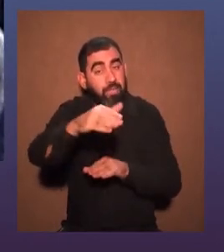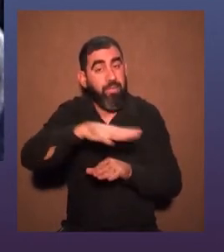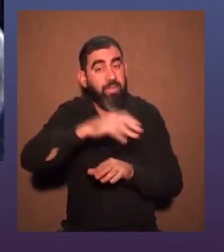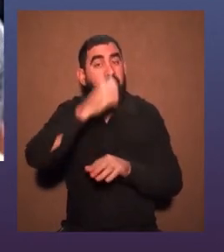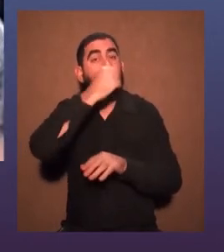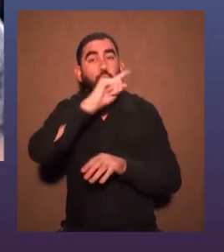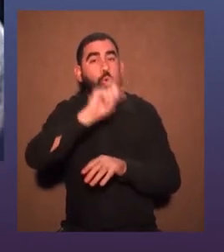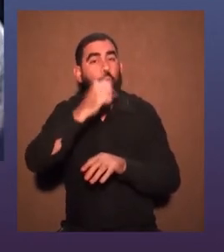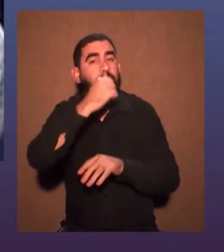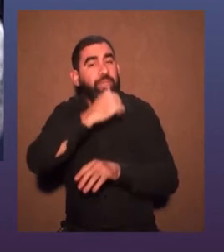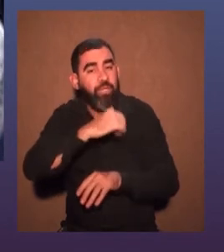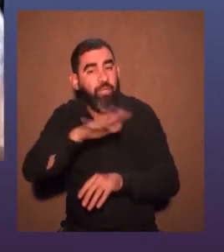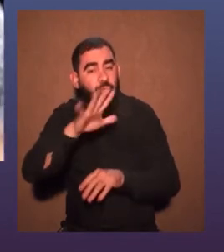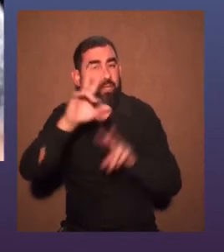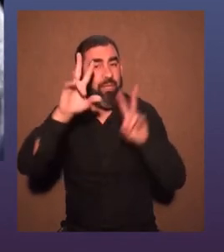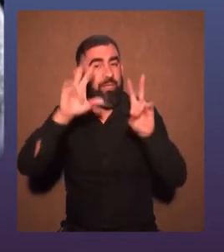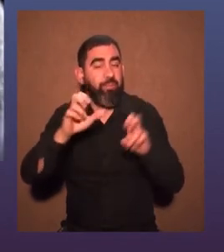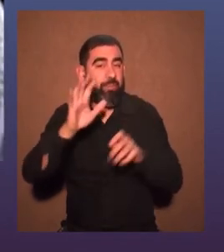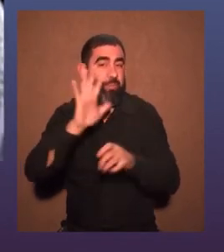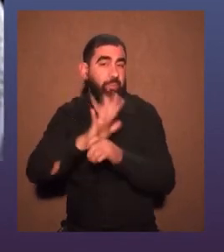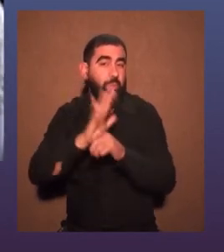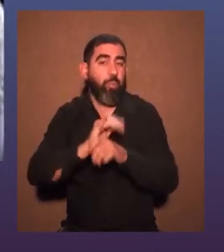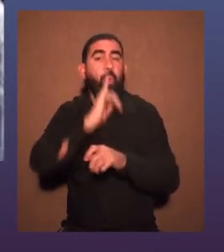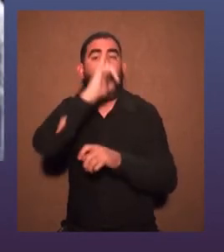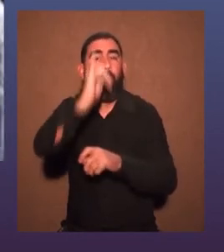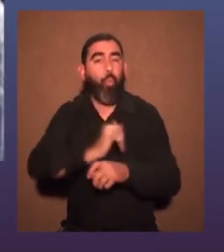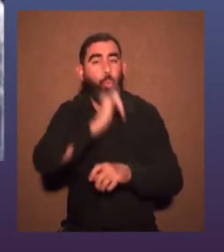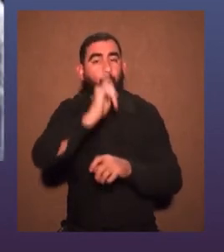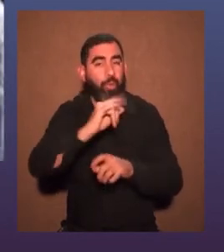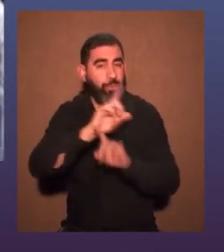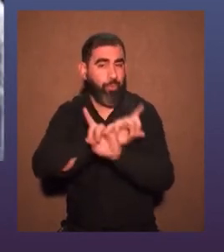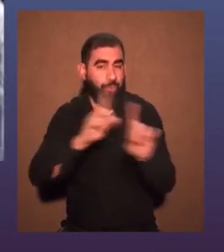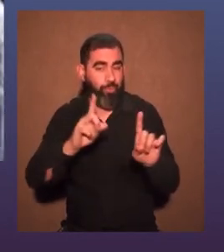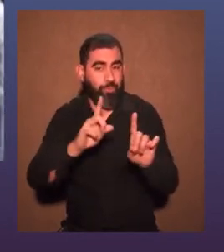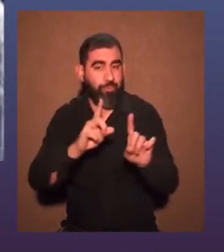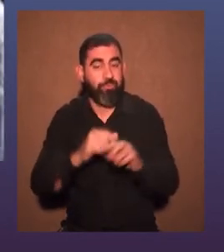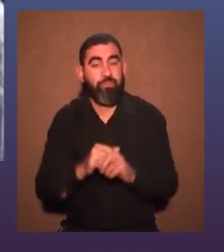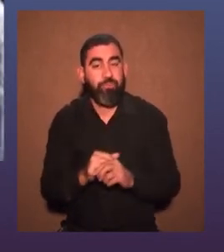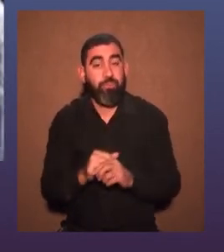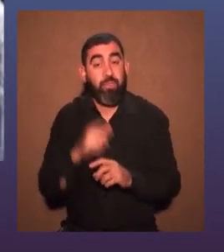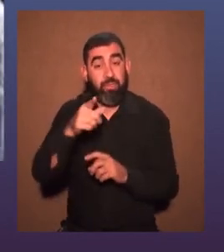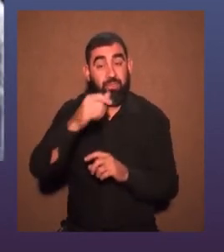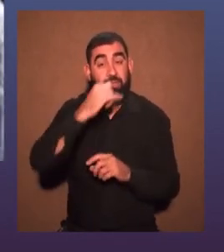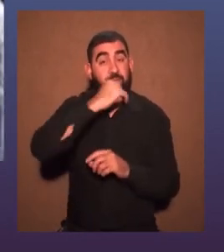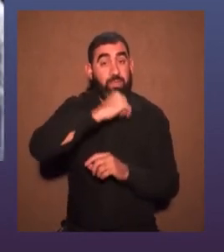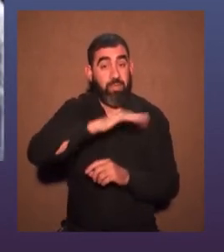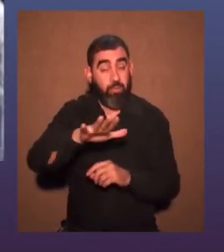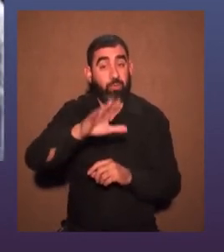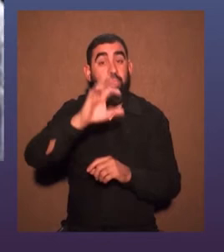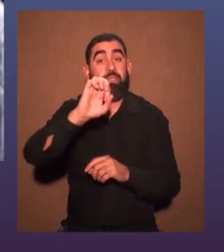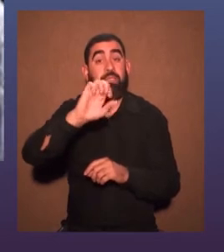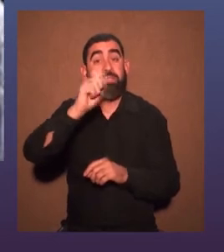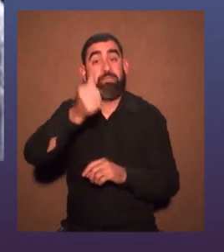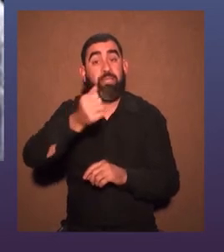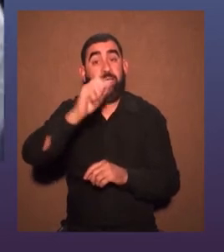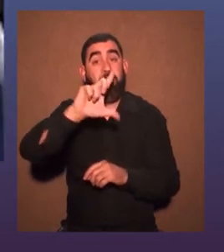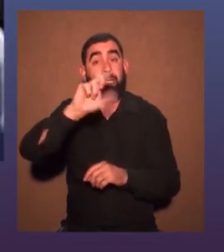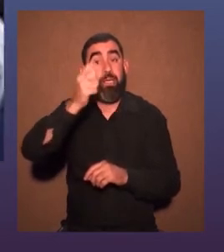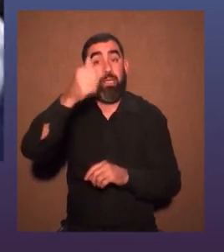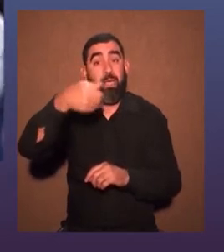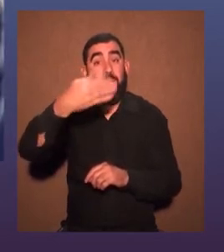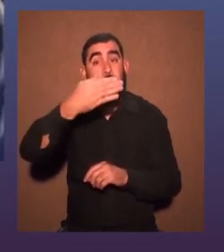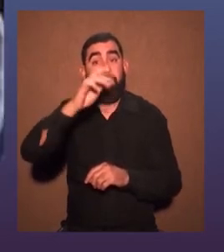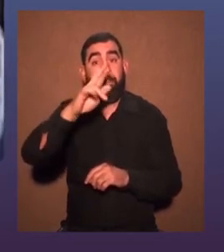una historia, me refiero a historia en términos como narrativos o anecdóticos, que es la historia de Arturo Salambrí, en el caso, por